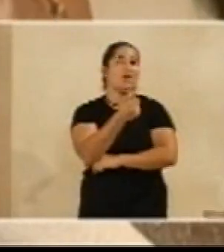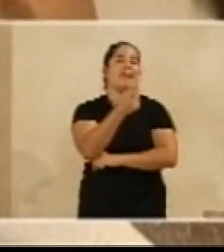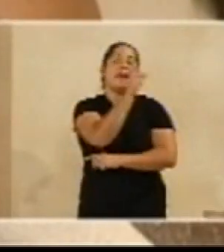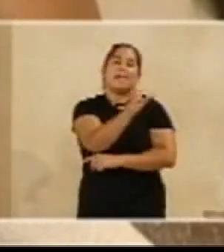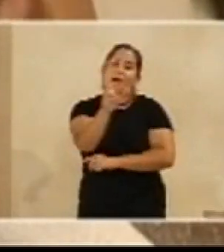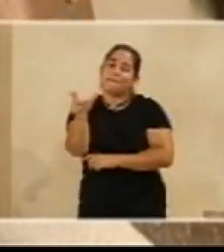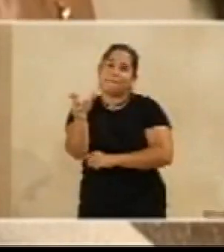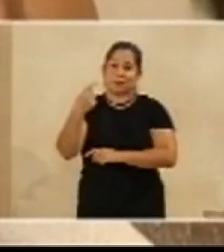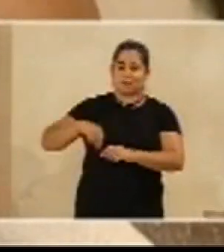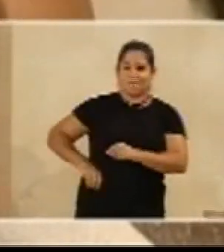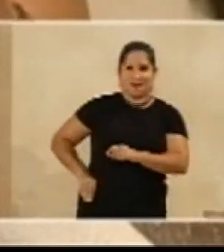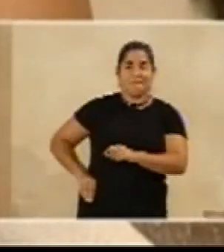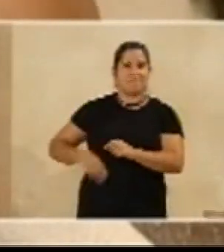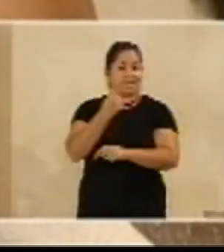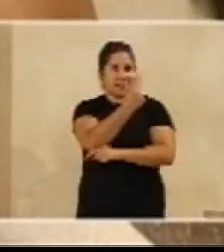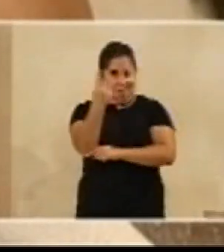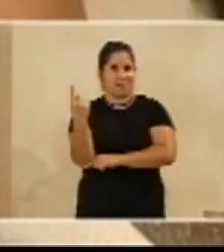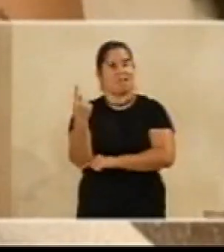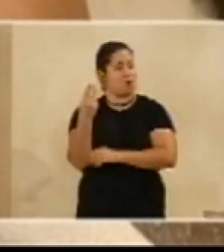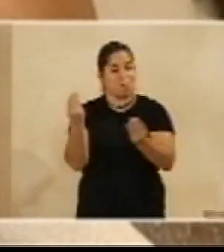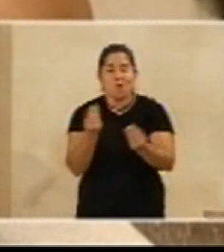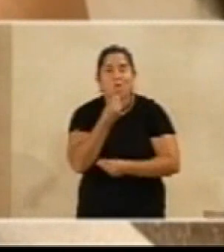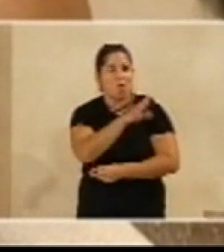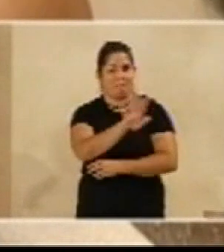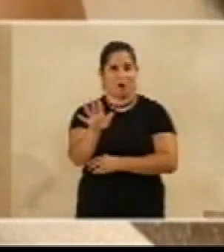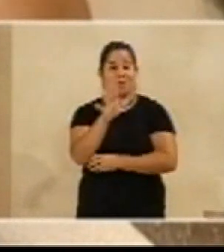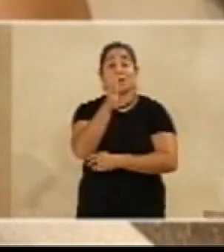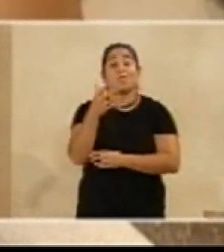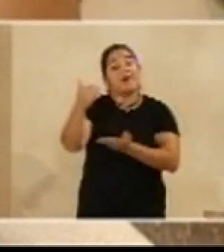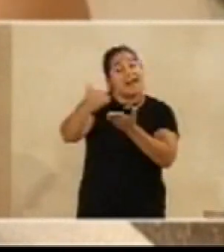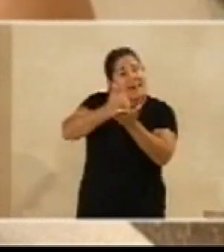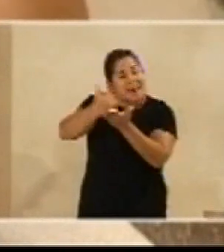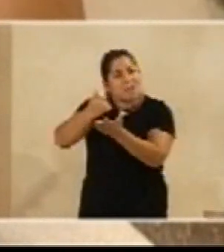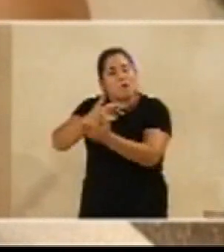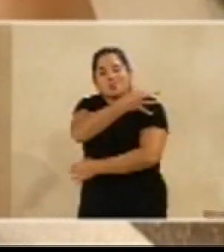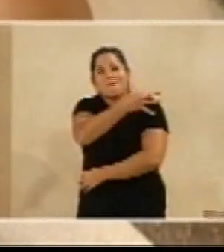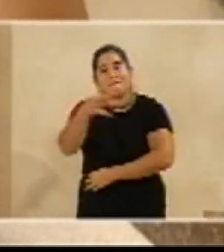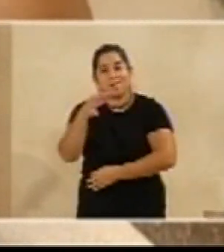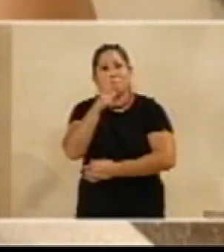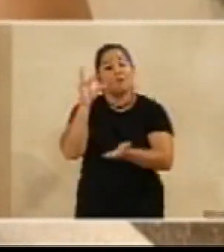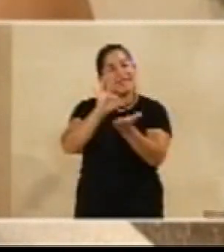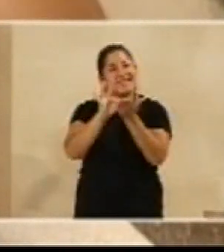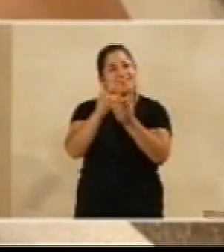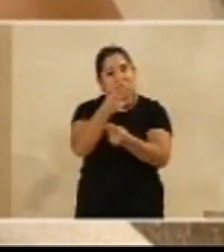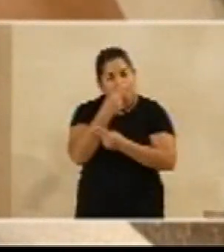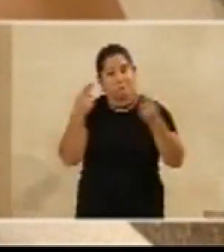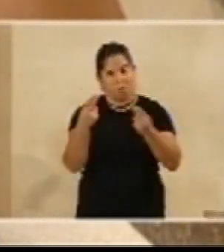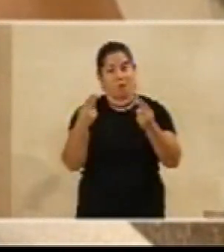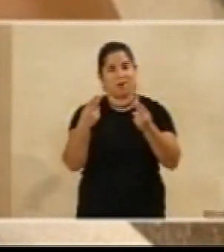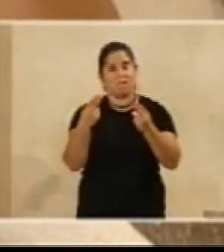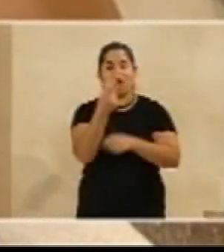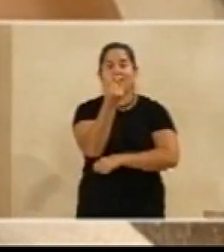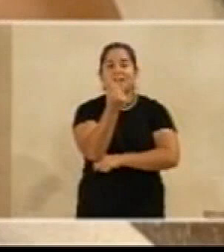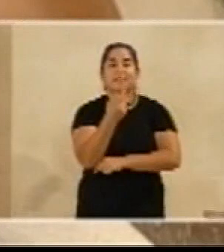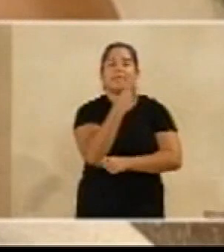los medios necesarios para una recaudación efectiva, para que todos los servicios públicos tengan los ingresos necesarios y suficientes para